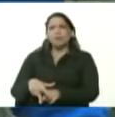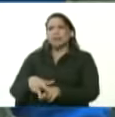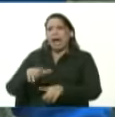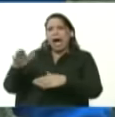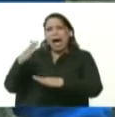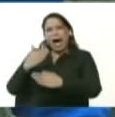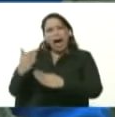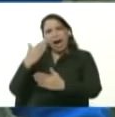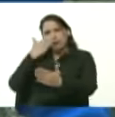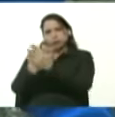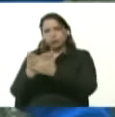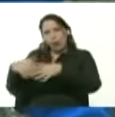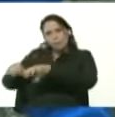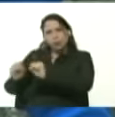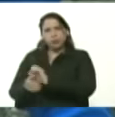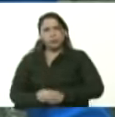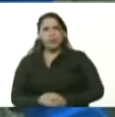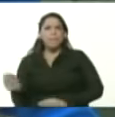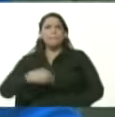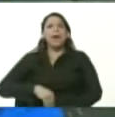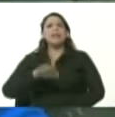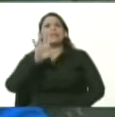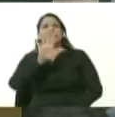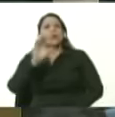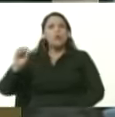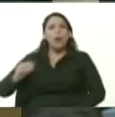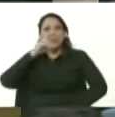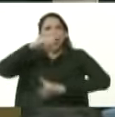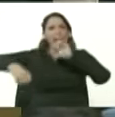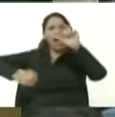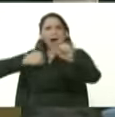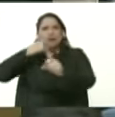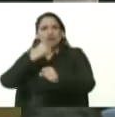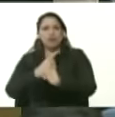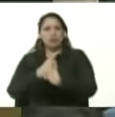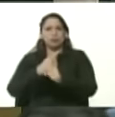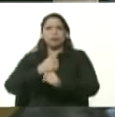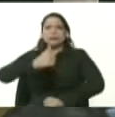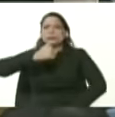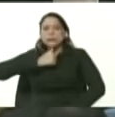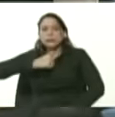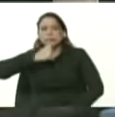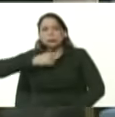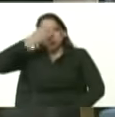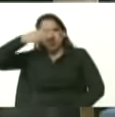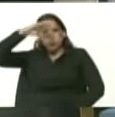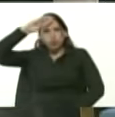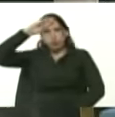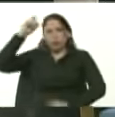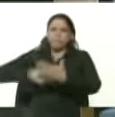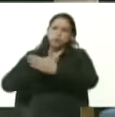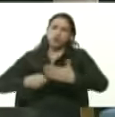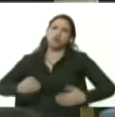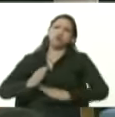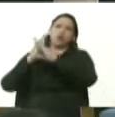alguno? Más de 5 décadas resistiendo el bloqueo